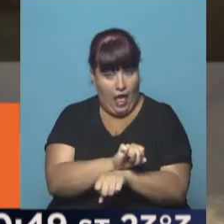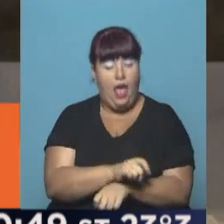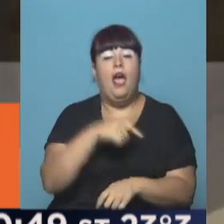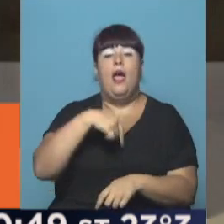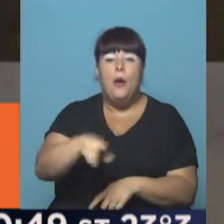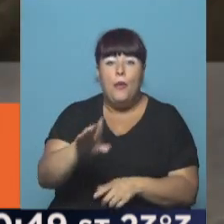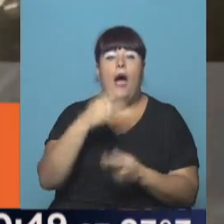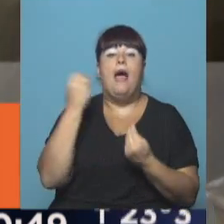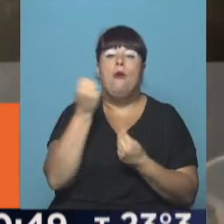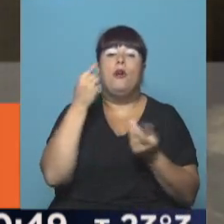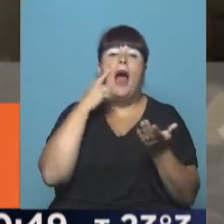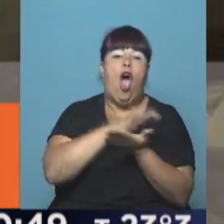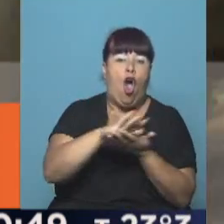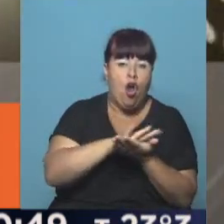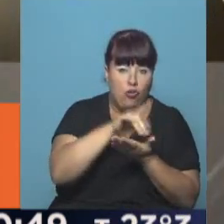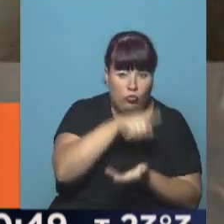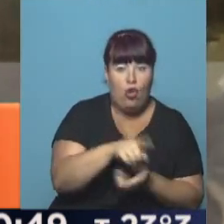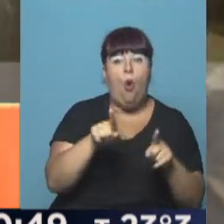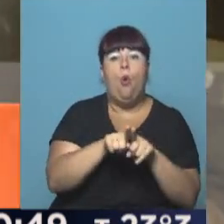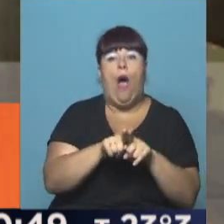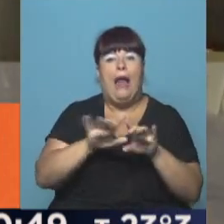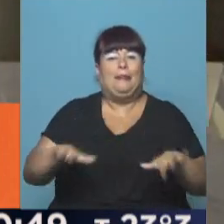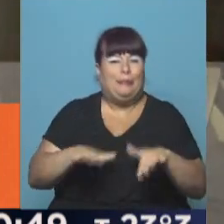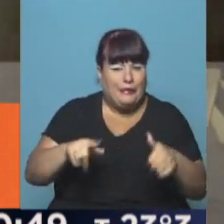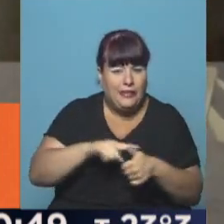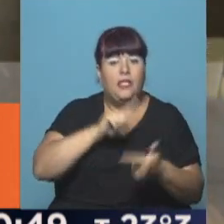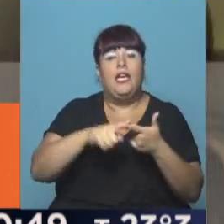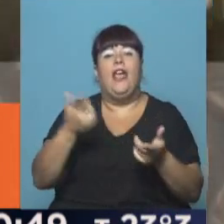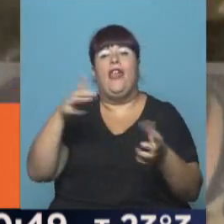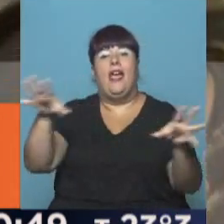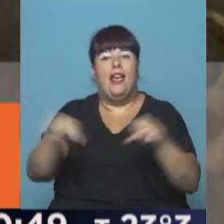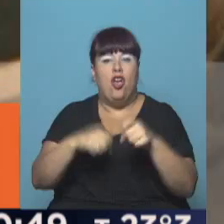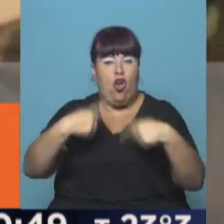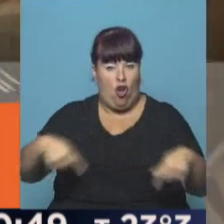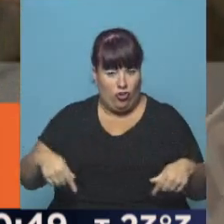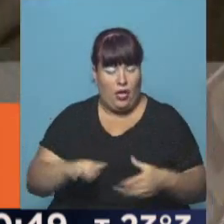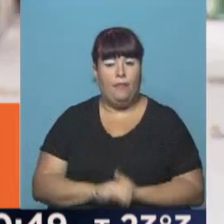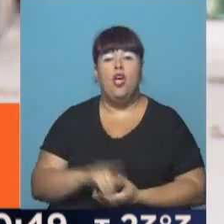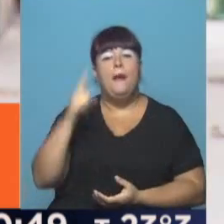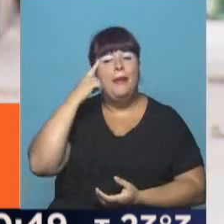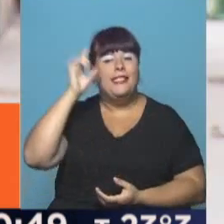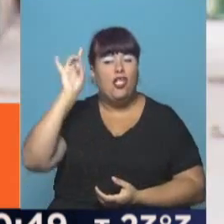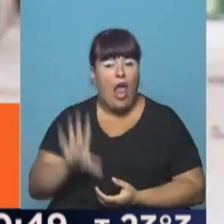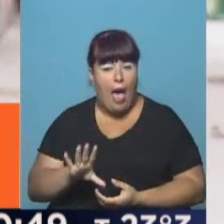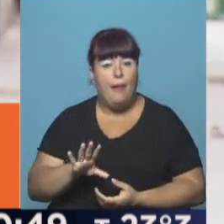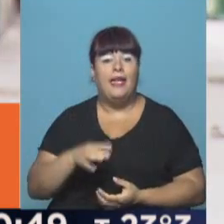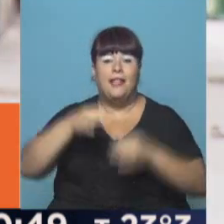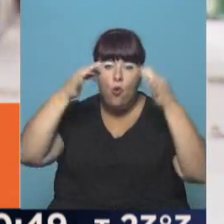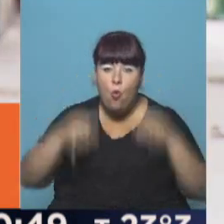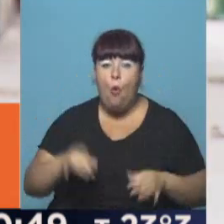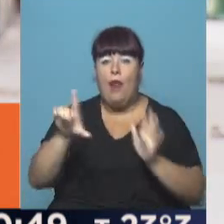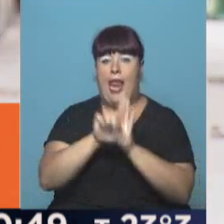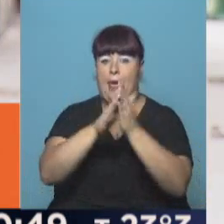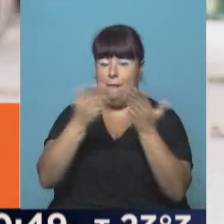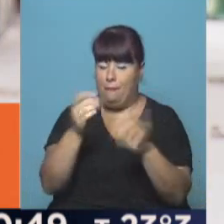serán aquellas atinentes a la corrupción, como la del arrepentido y la de decomiso de bienes. Pensar no solamente en la aplicación efectiva de la ley